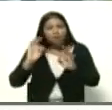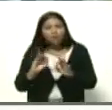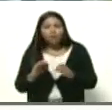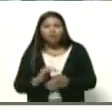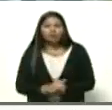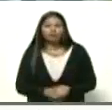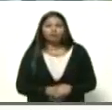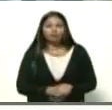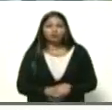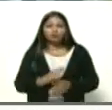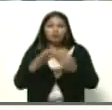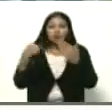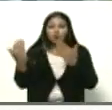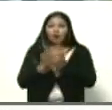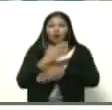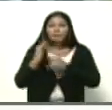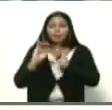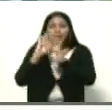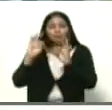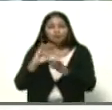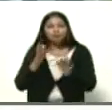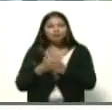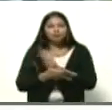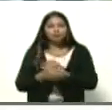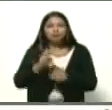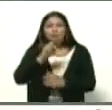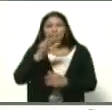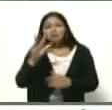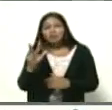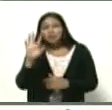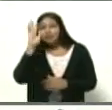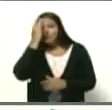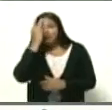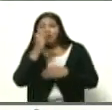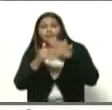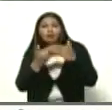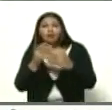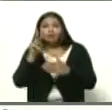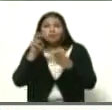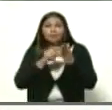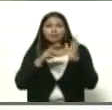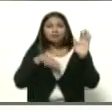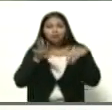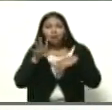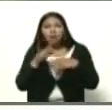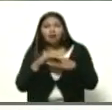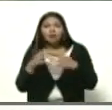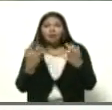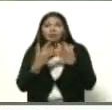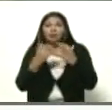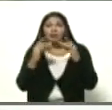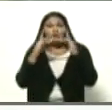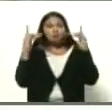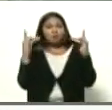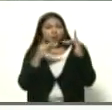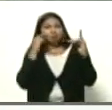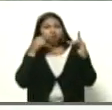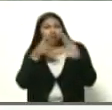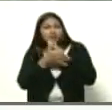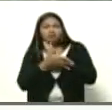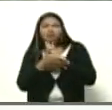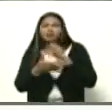desenlace del derrocamiento. Lo mismo pasó el 23 de febrero del 2019 en la Batalla de los Puentes.